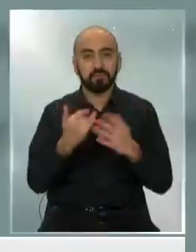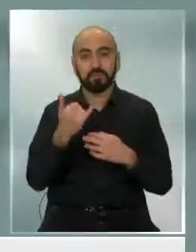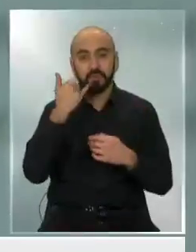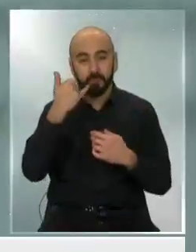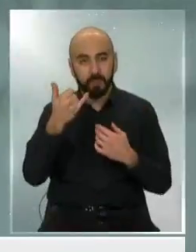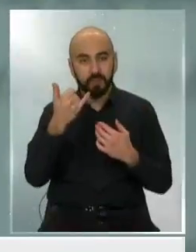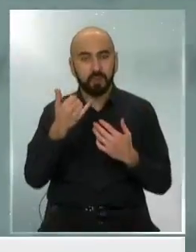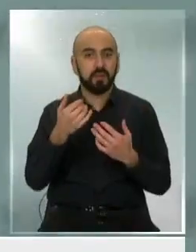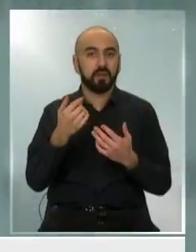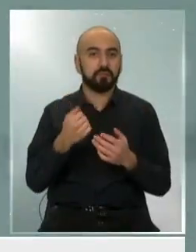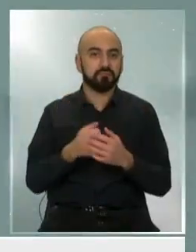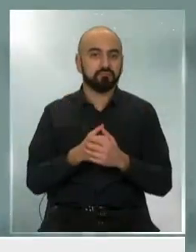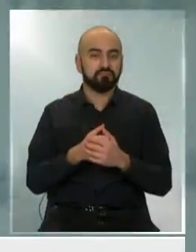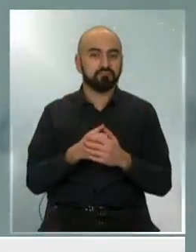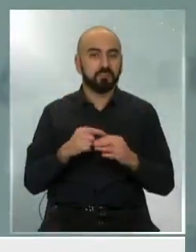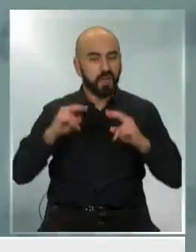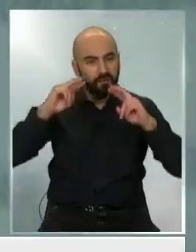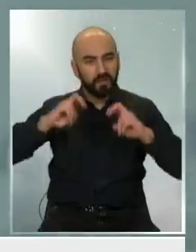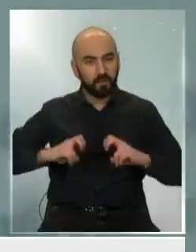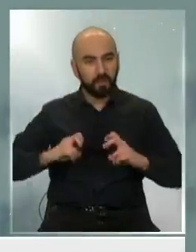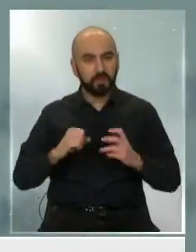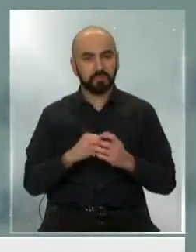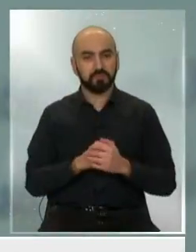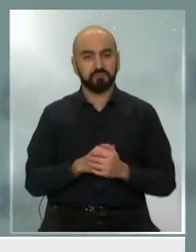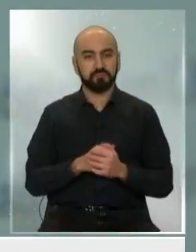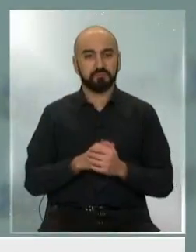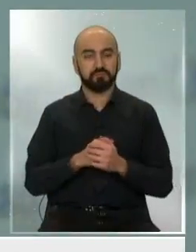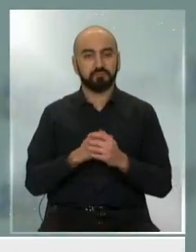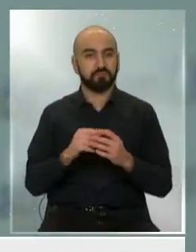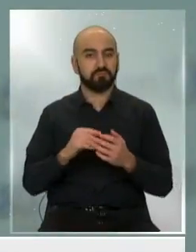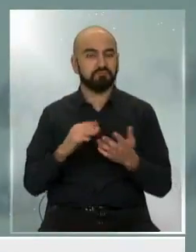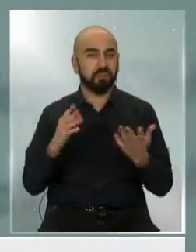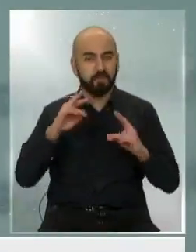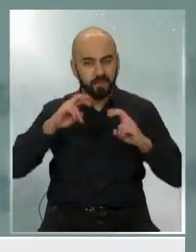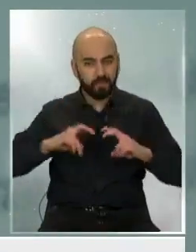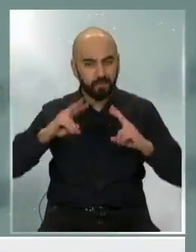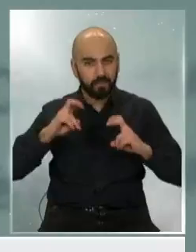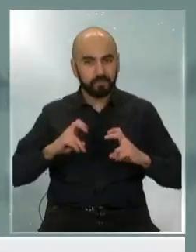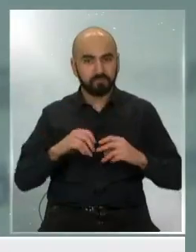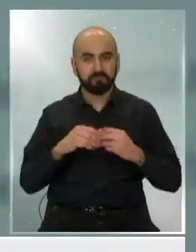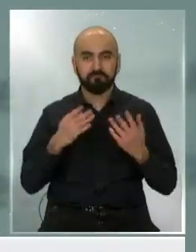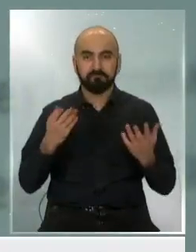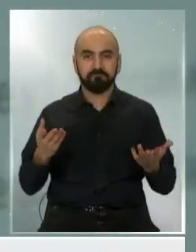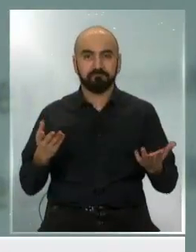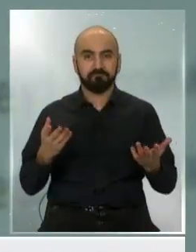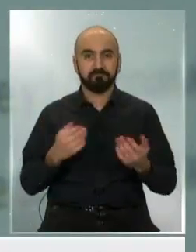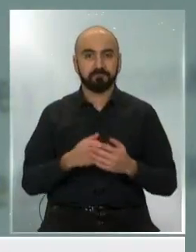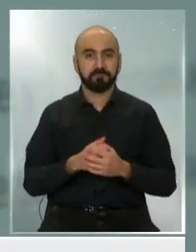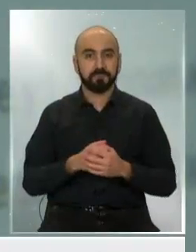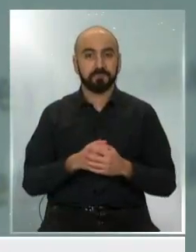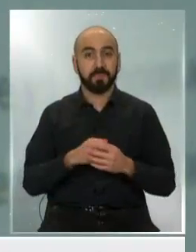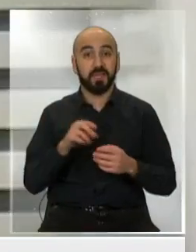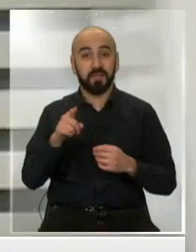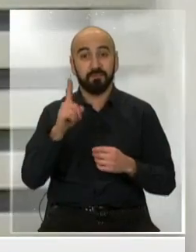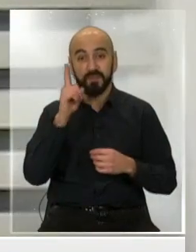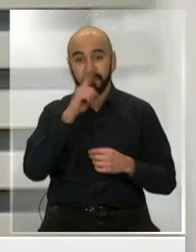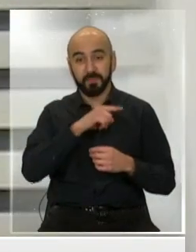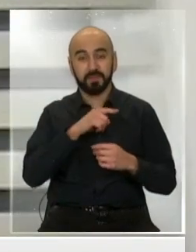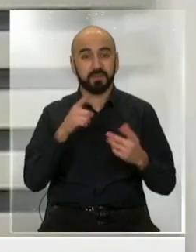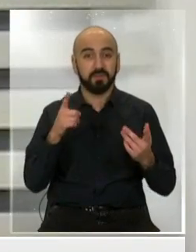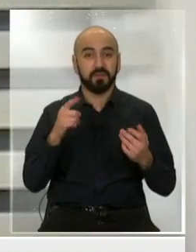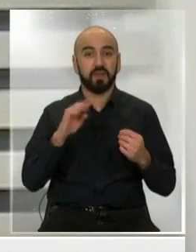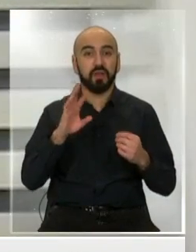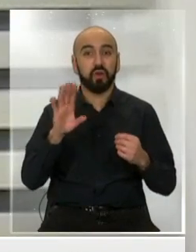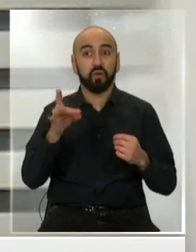empecé a averiguar todo el rato. Así que ahí encontré a